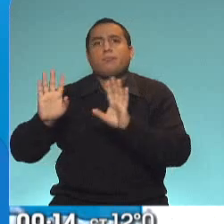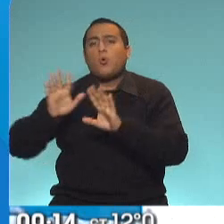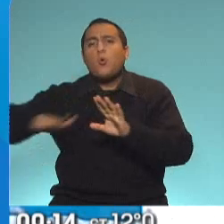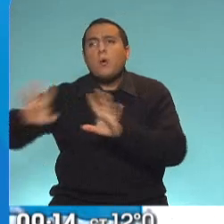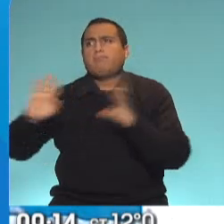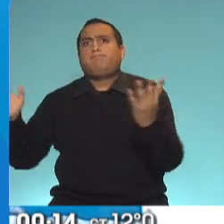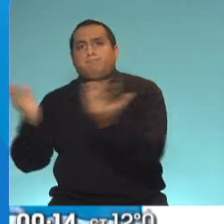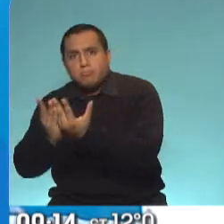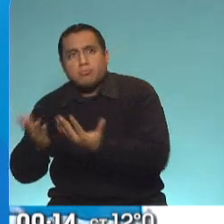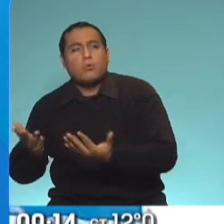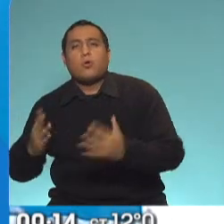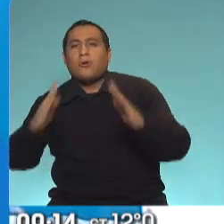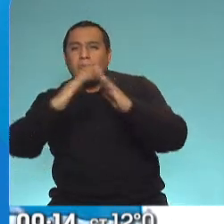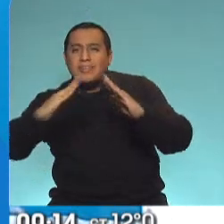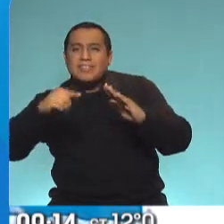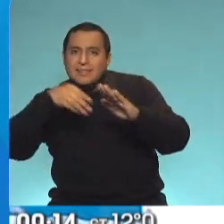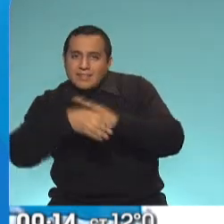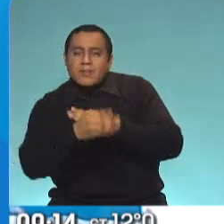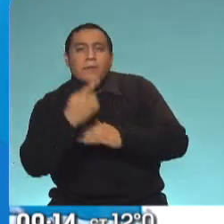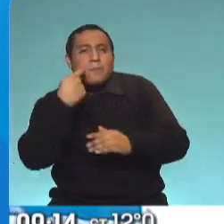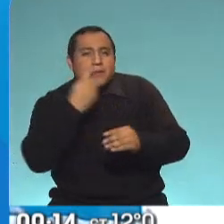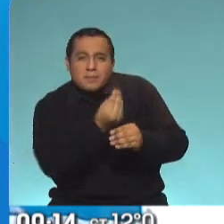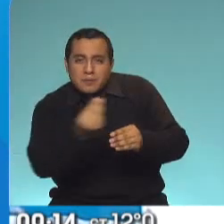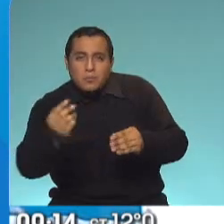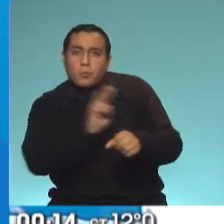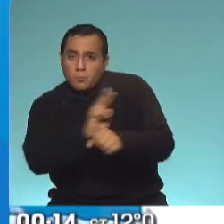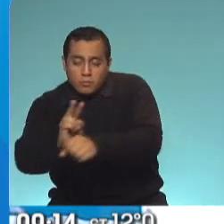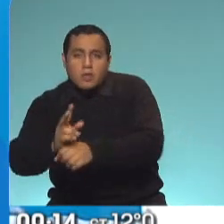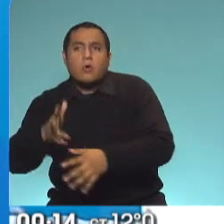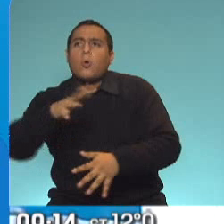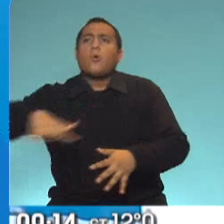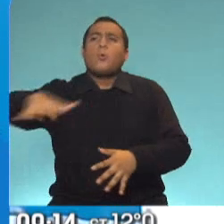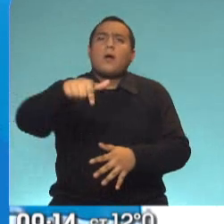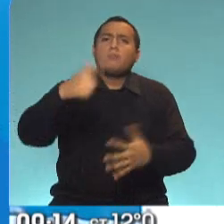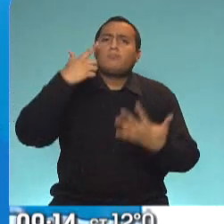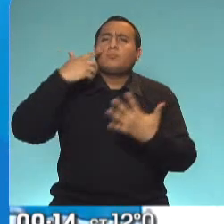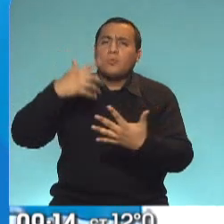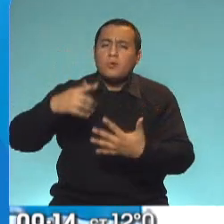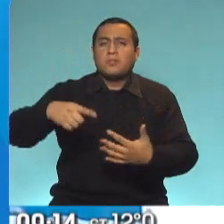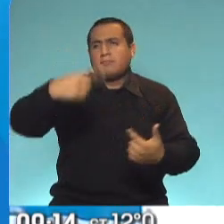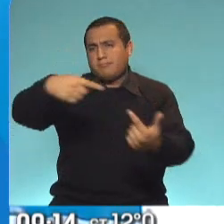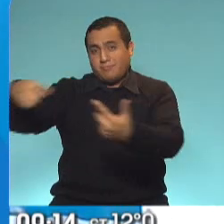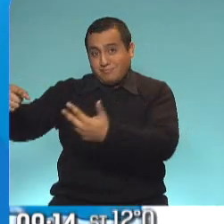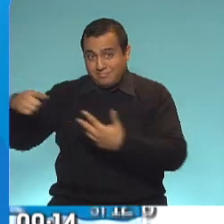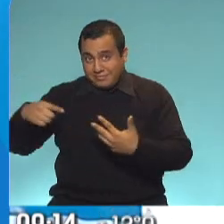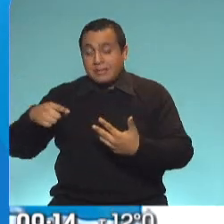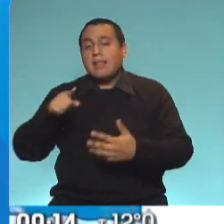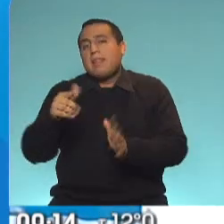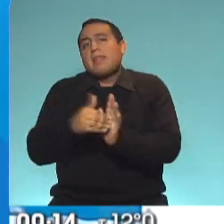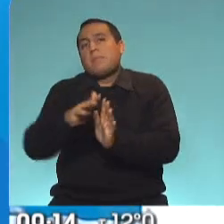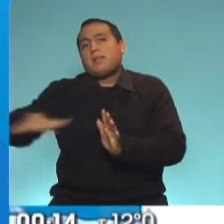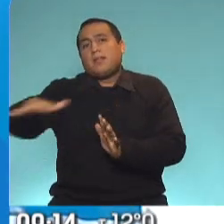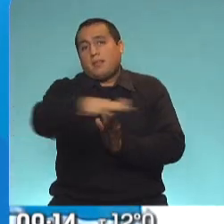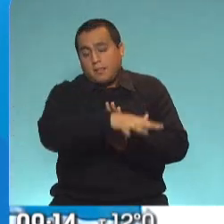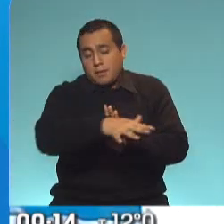pueblos originarios, los geriátricos, los barrios populares y los contextos de encierro. En ese sentido,